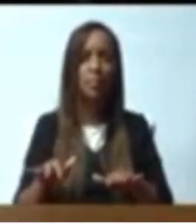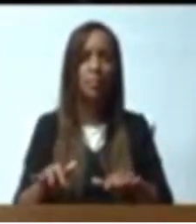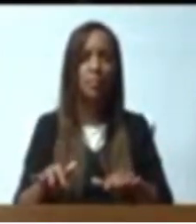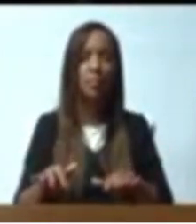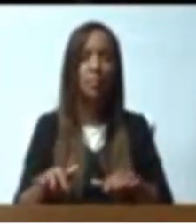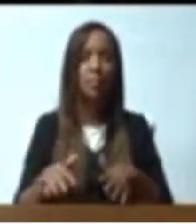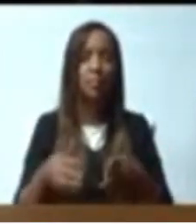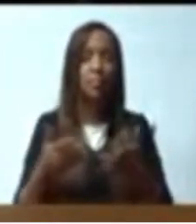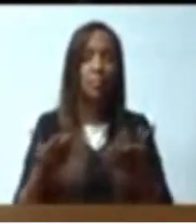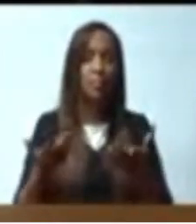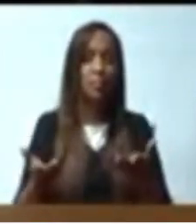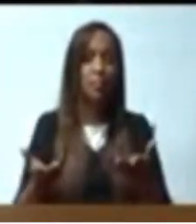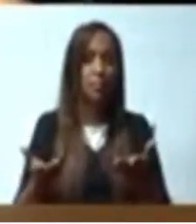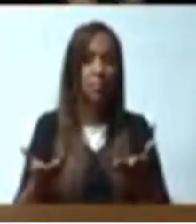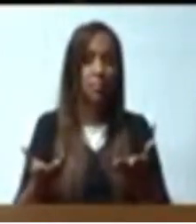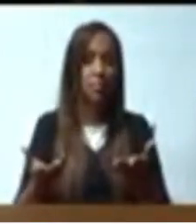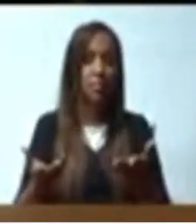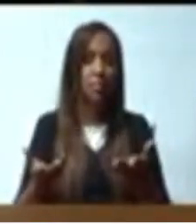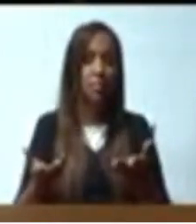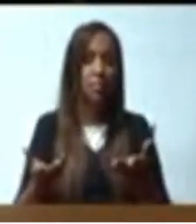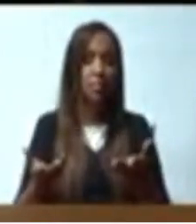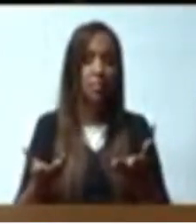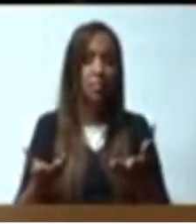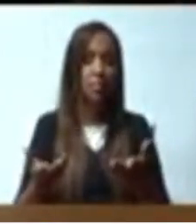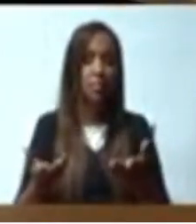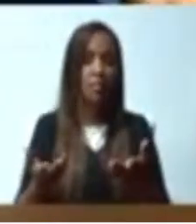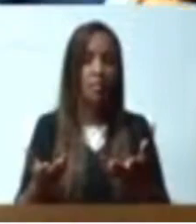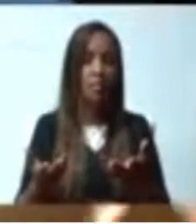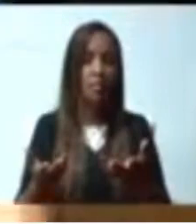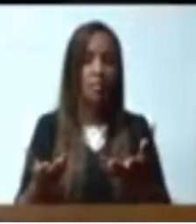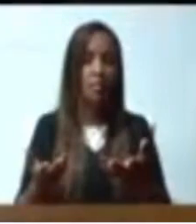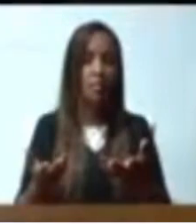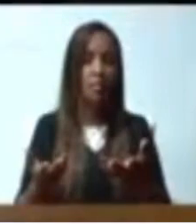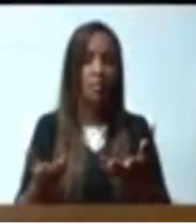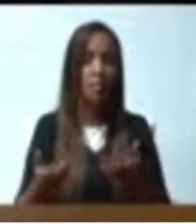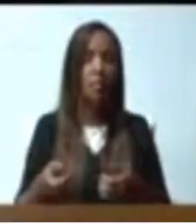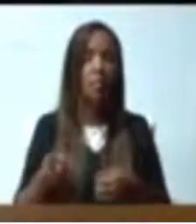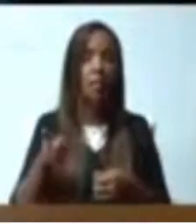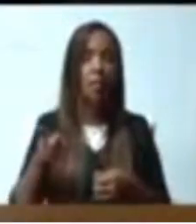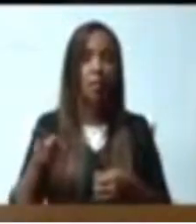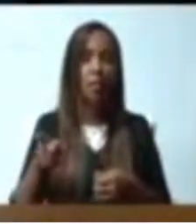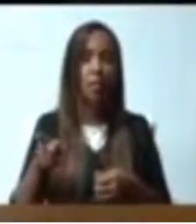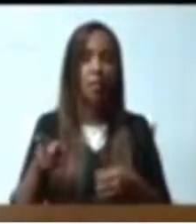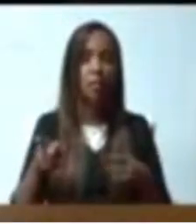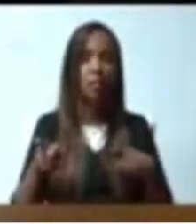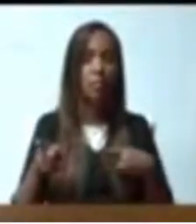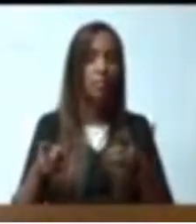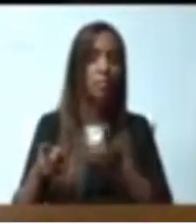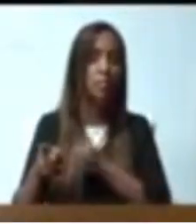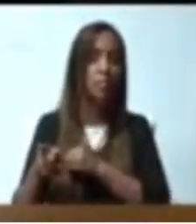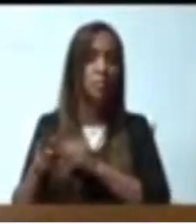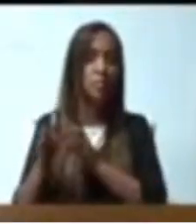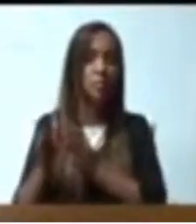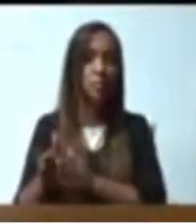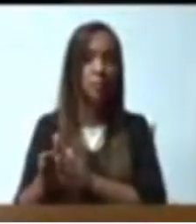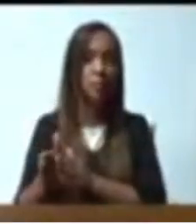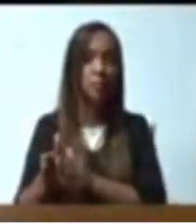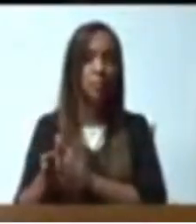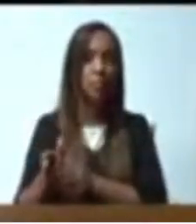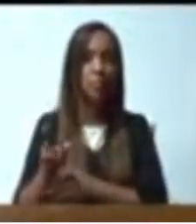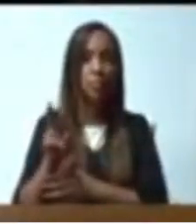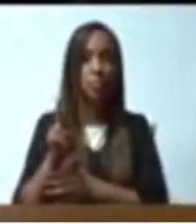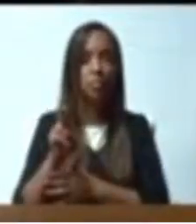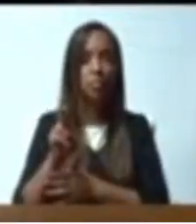como dijo nuestro colega Juan Dionisio Restos Tuyos, que aquí en la política se ven